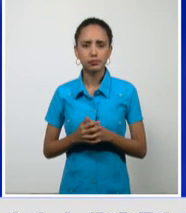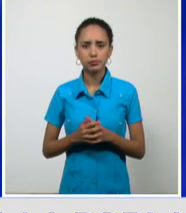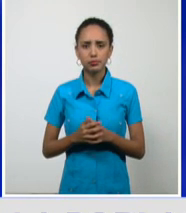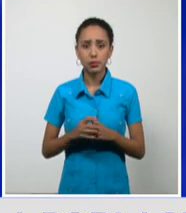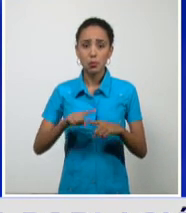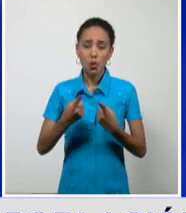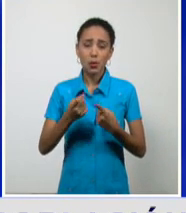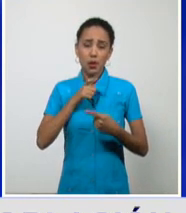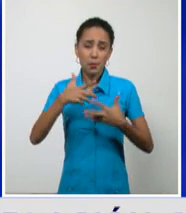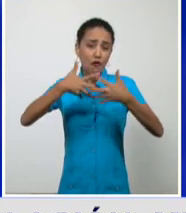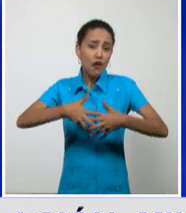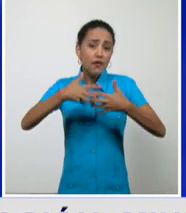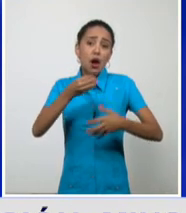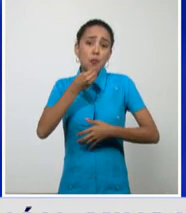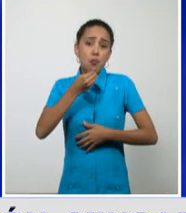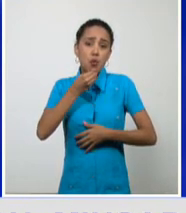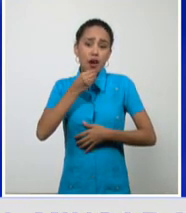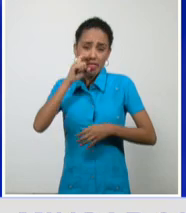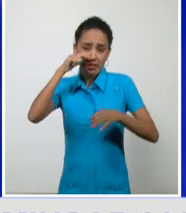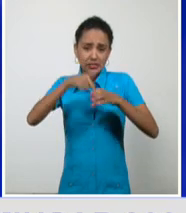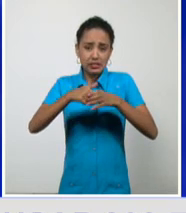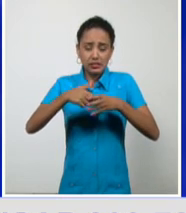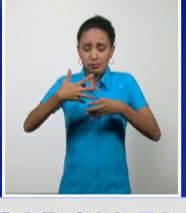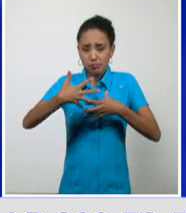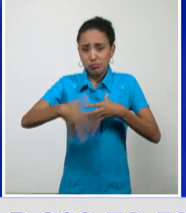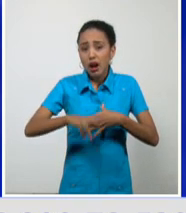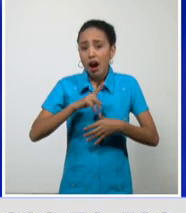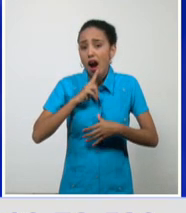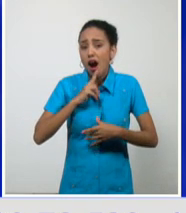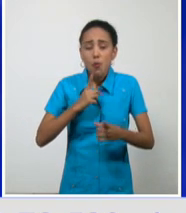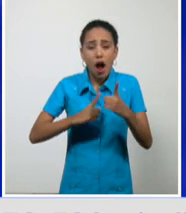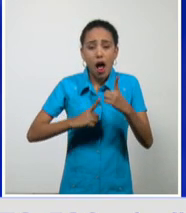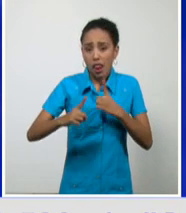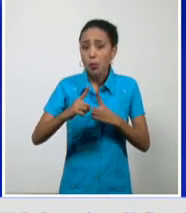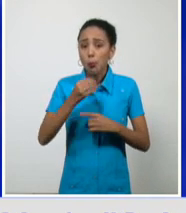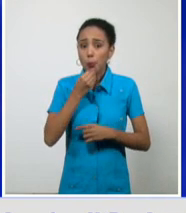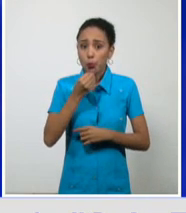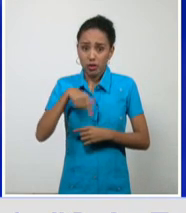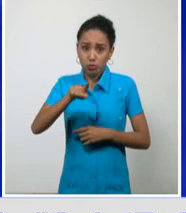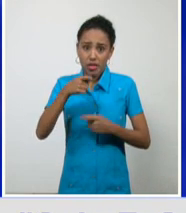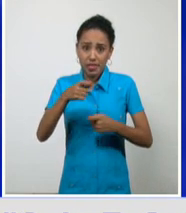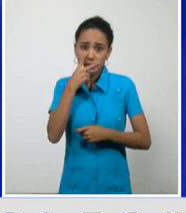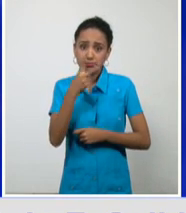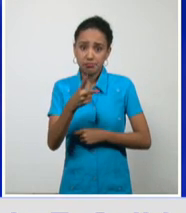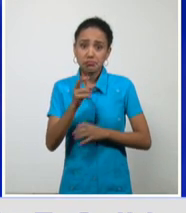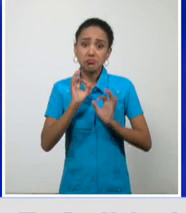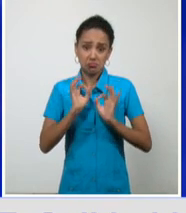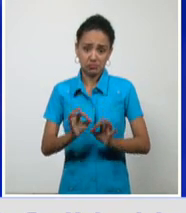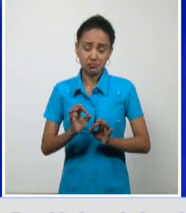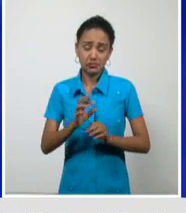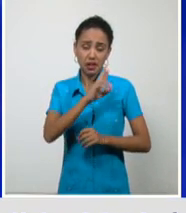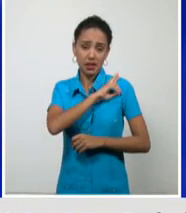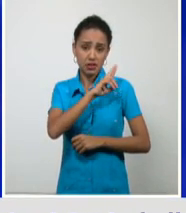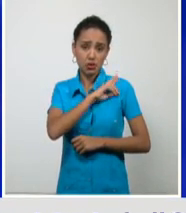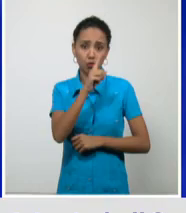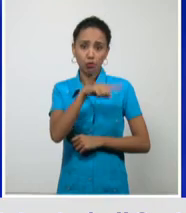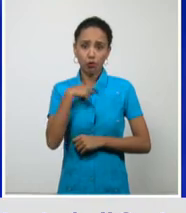algún combustible, a sustancias químicas y demás. Sí, así mismo es. Primero, nosotros tenemos